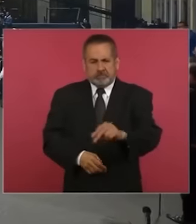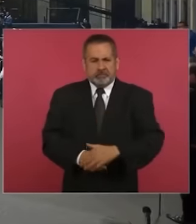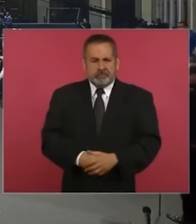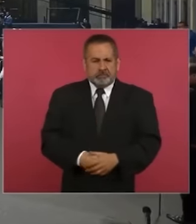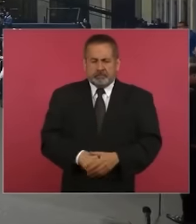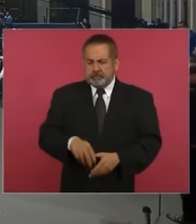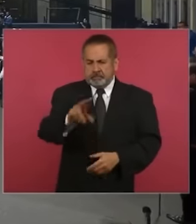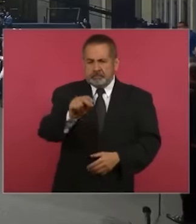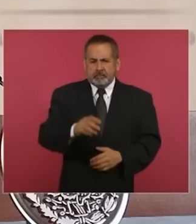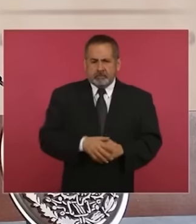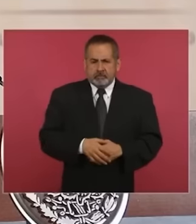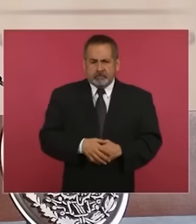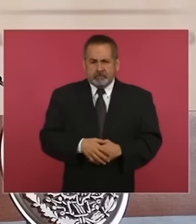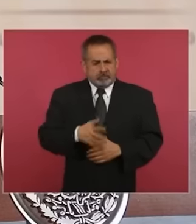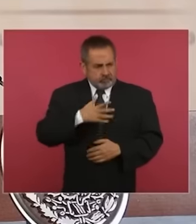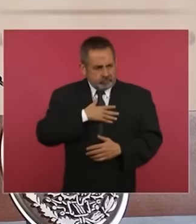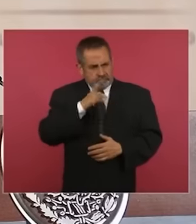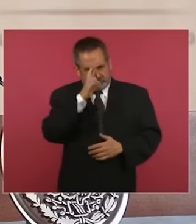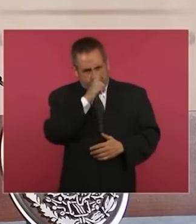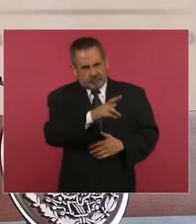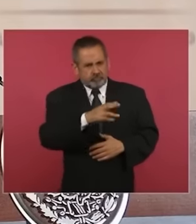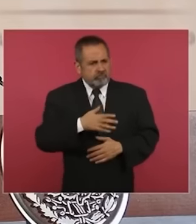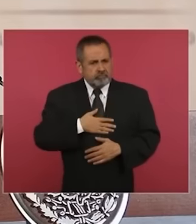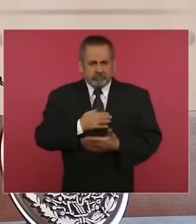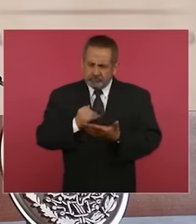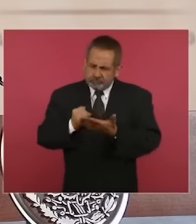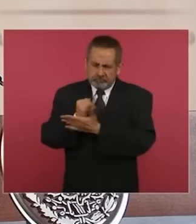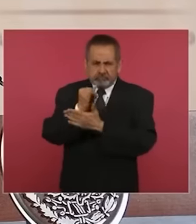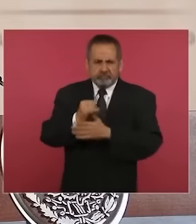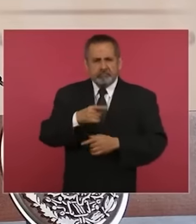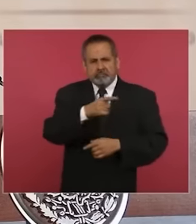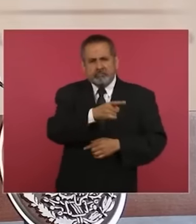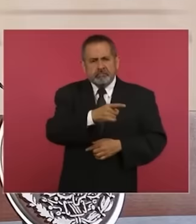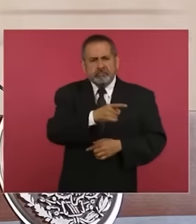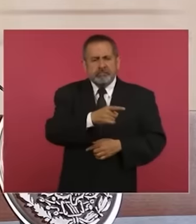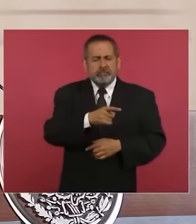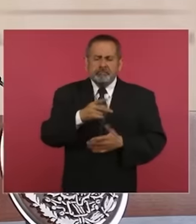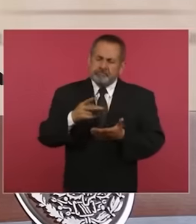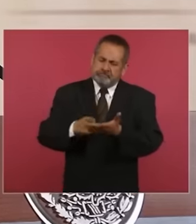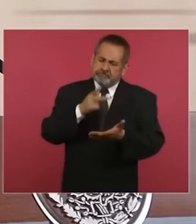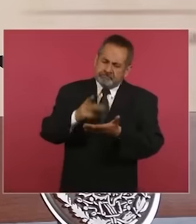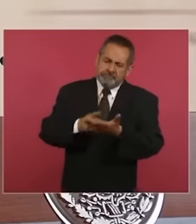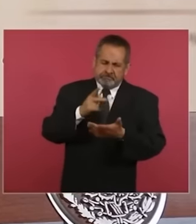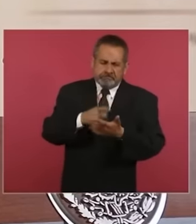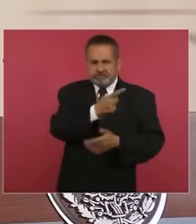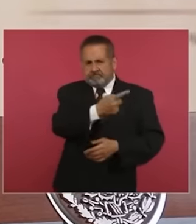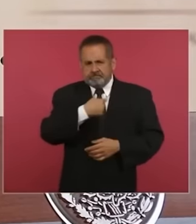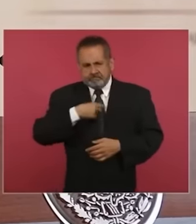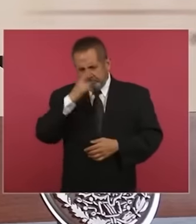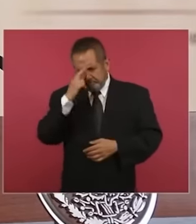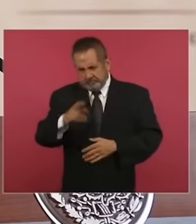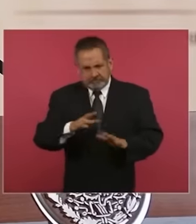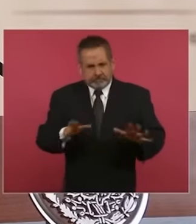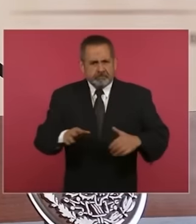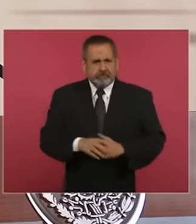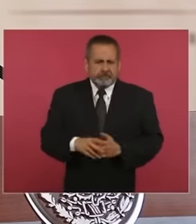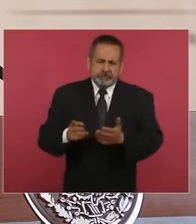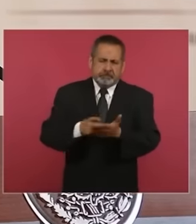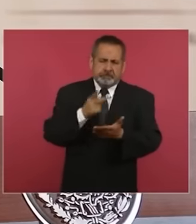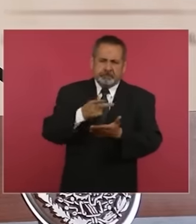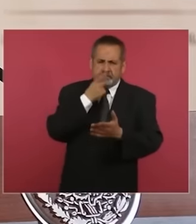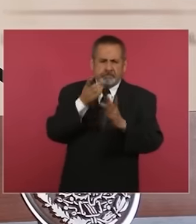no, porque es respetuoso de las decisiones nuestras. Y ya lo he dicho varias veces. O sea, ya